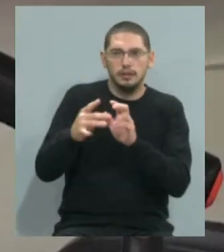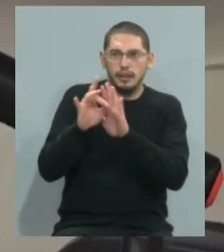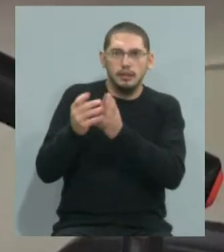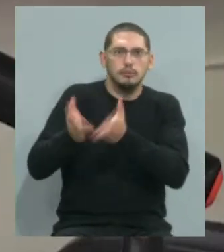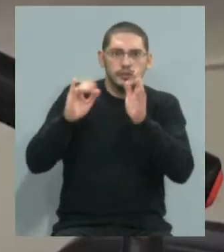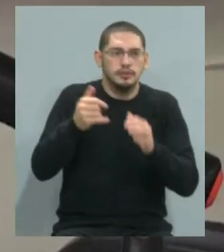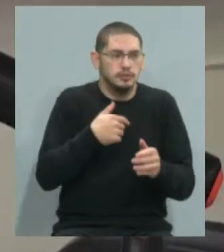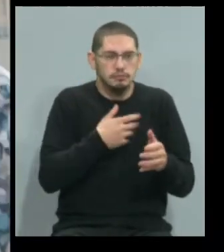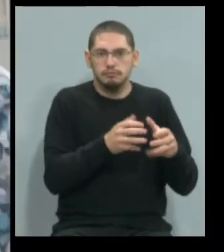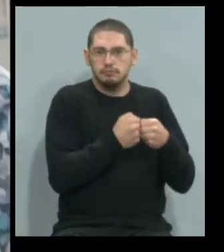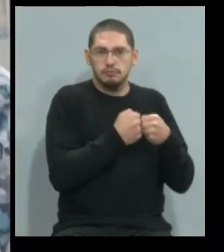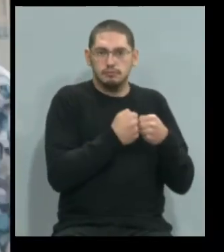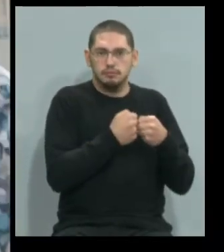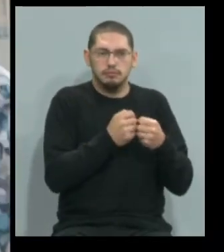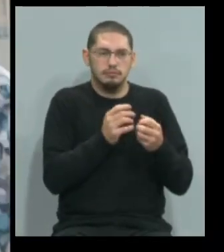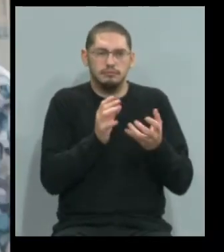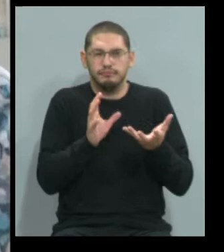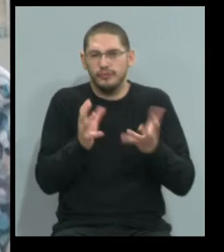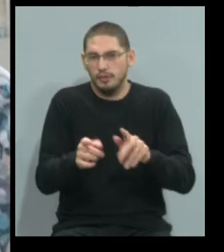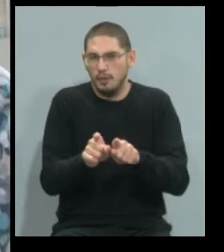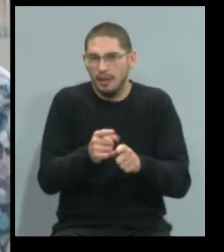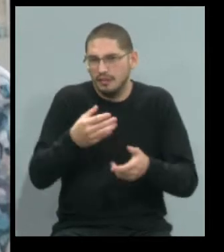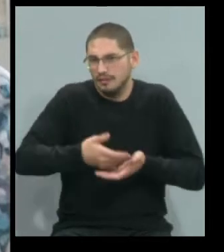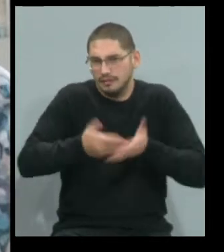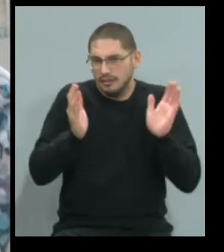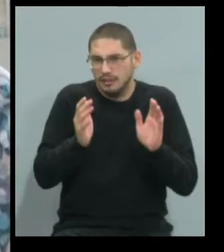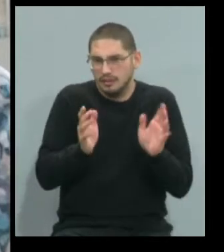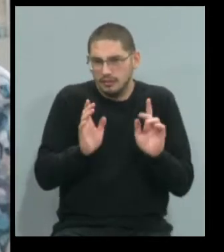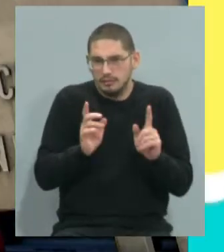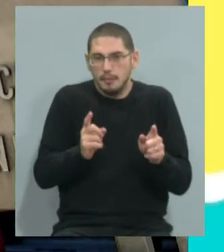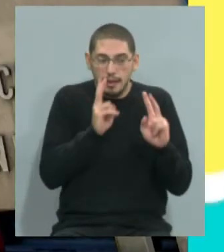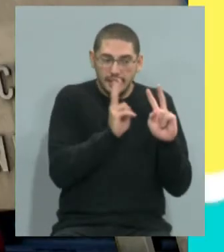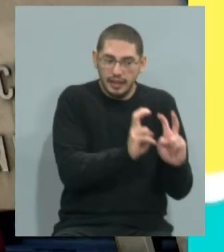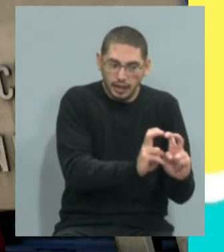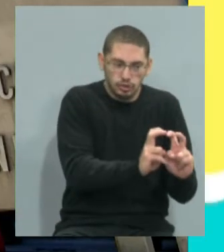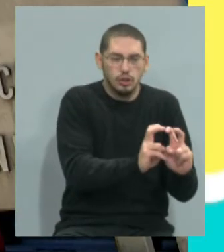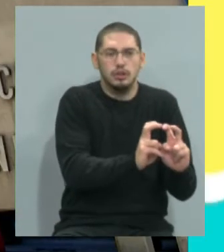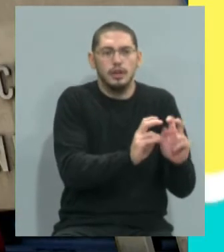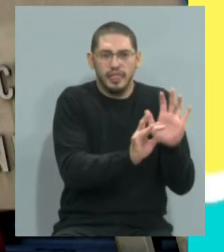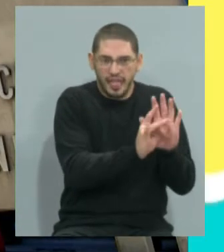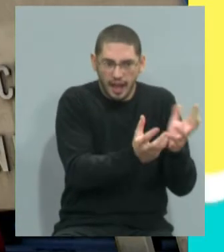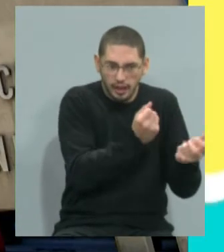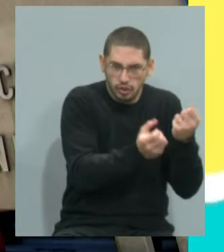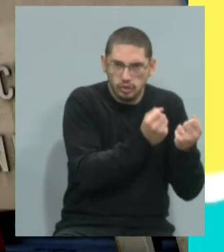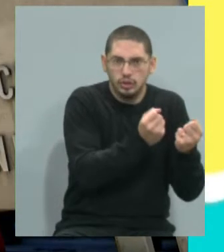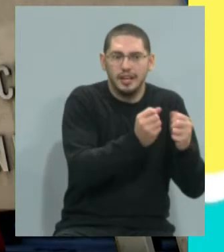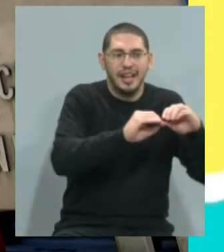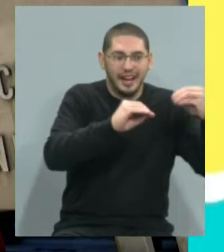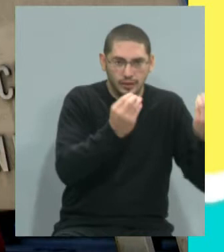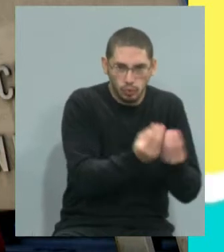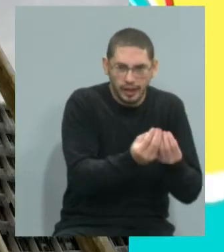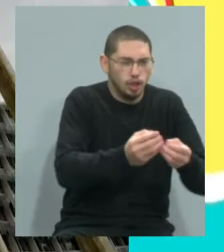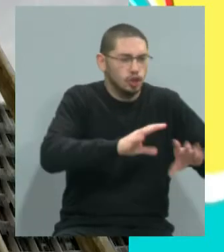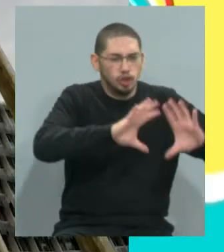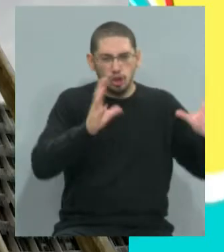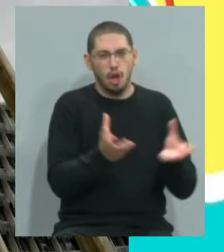Están perdiendo tiempo en el mismo proceso. Entonces, abrir el proceso de investigación y finalmente, como te decía, abrir a los actores